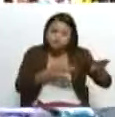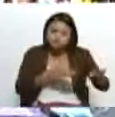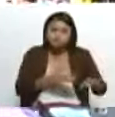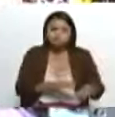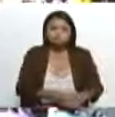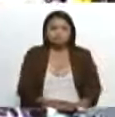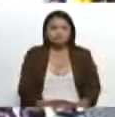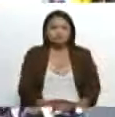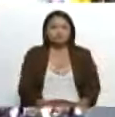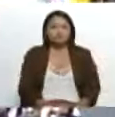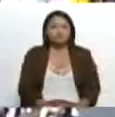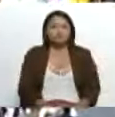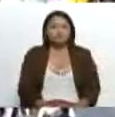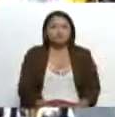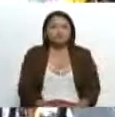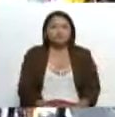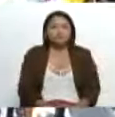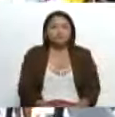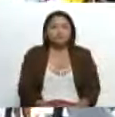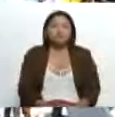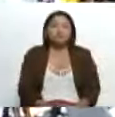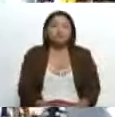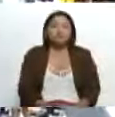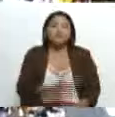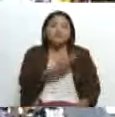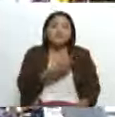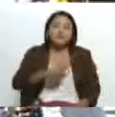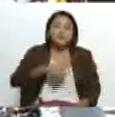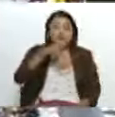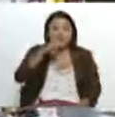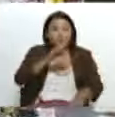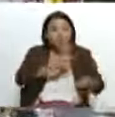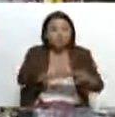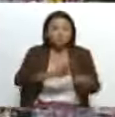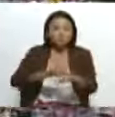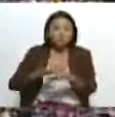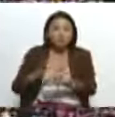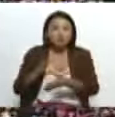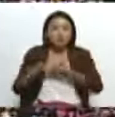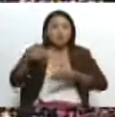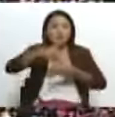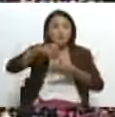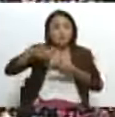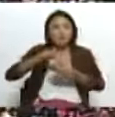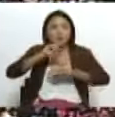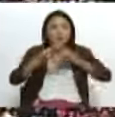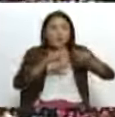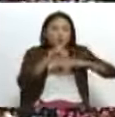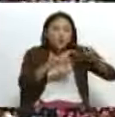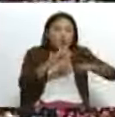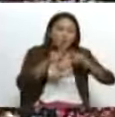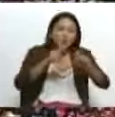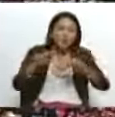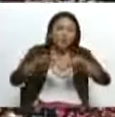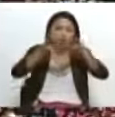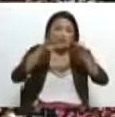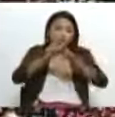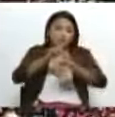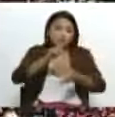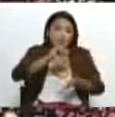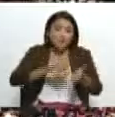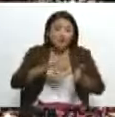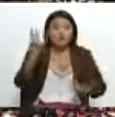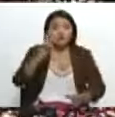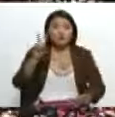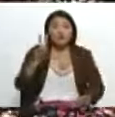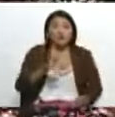convocatoria promovida por el presidente de la República, Nicolás Maduro Moros, a una gran consulta nacional sobre